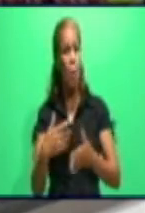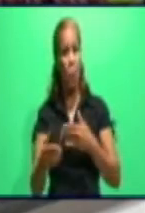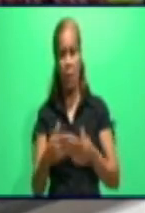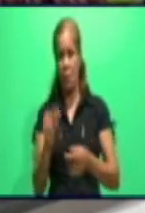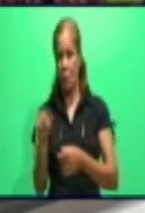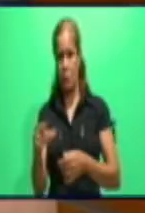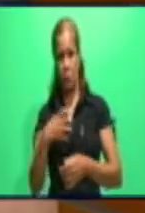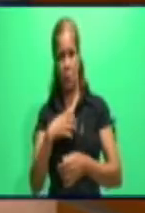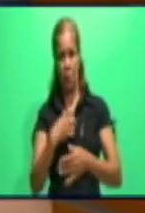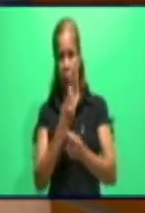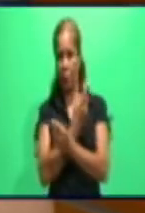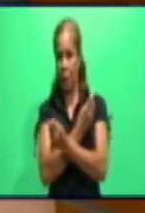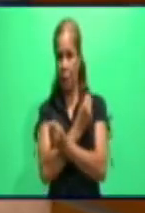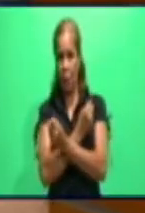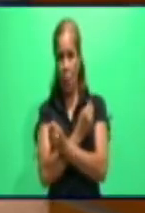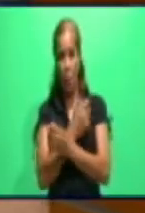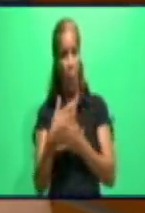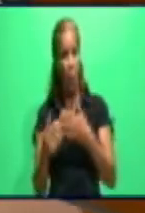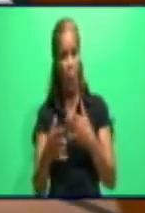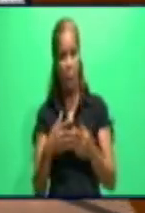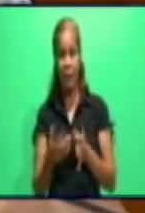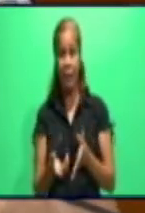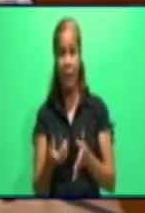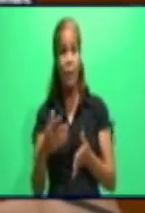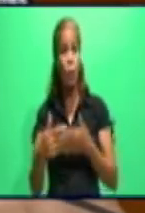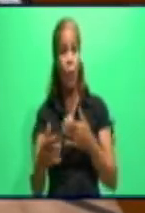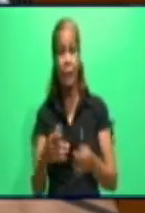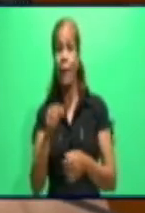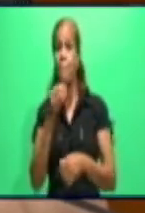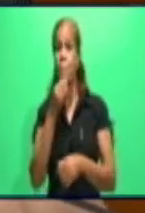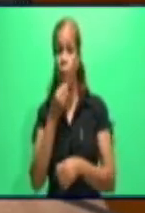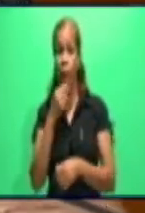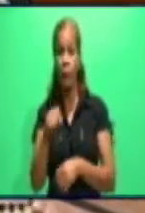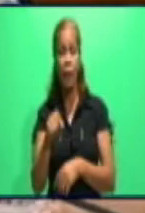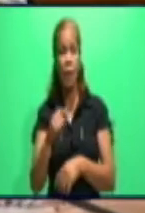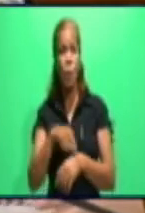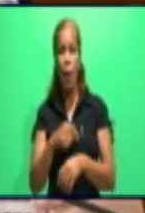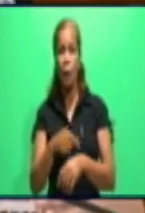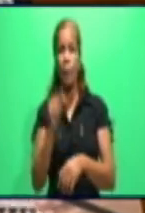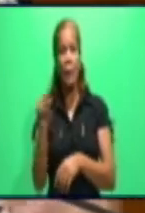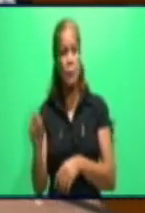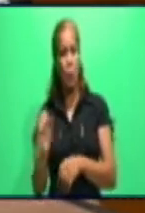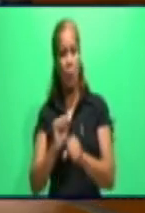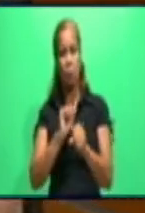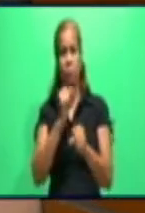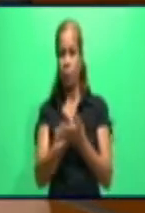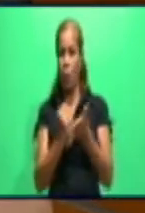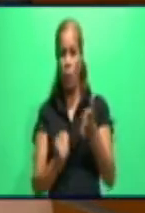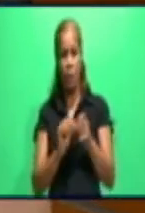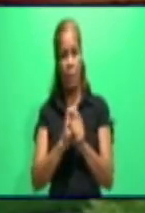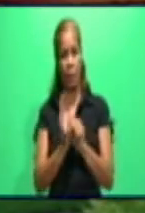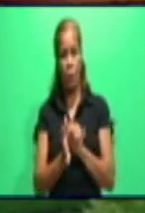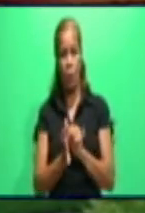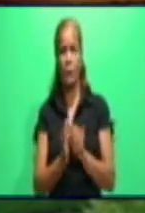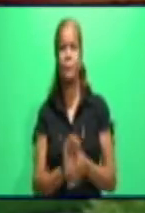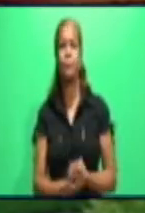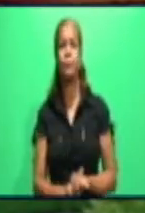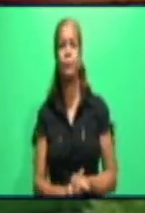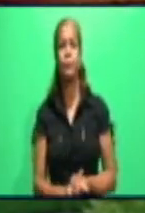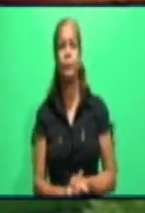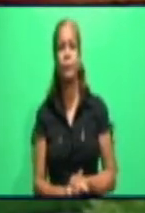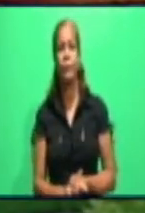cualquier momento cualquiera se puede convertir en un contacto en un sospechoso y en un confirmar doctora a propósito de este